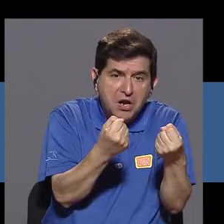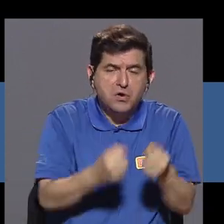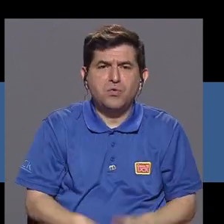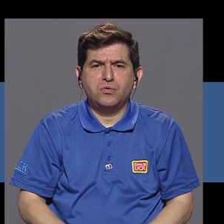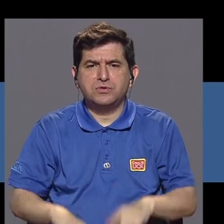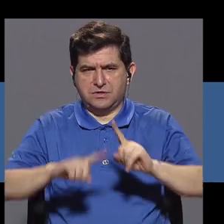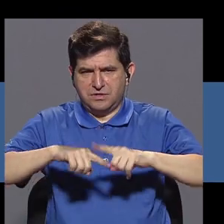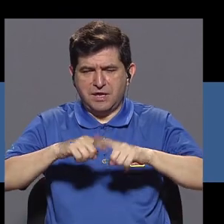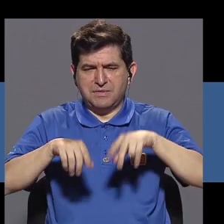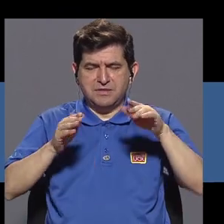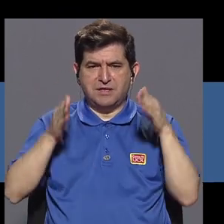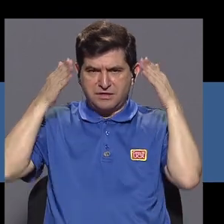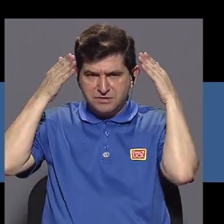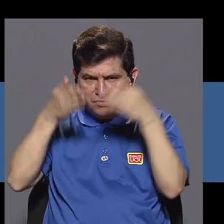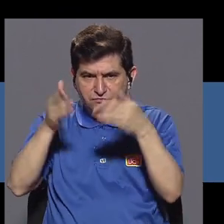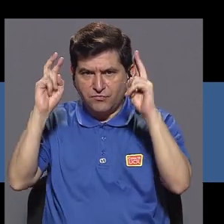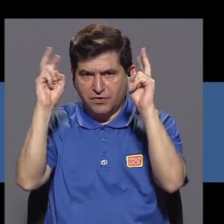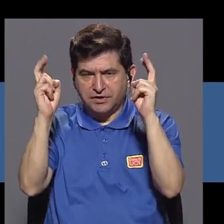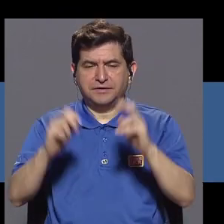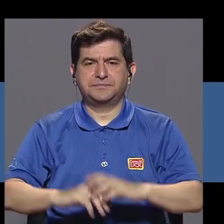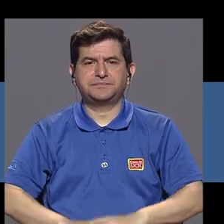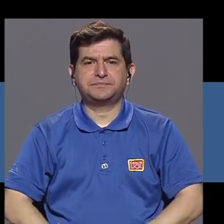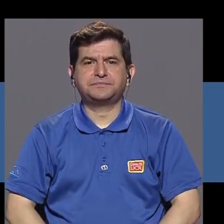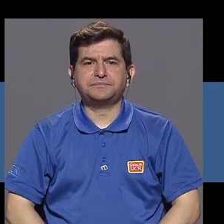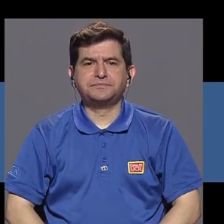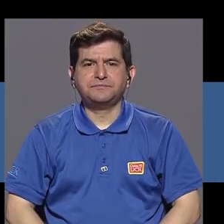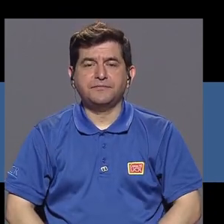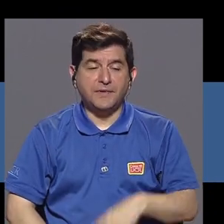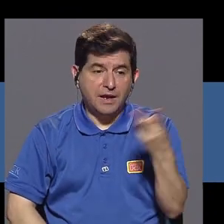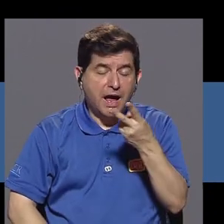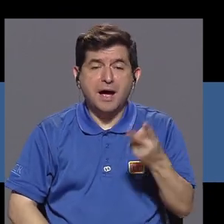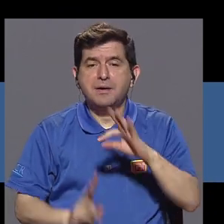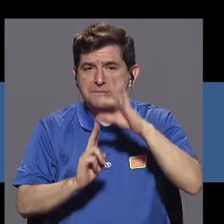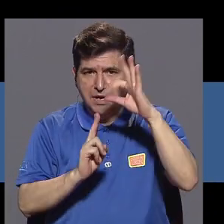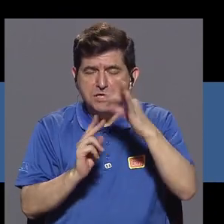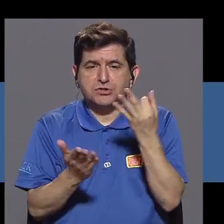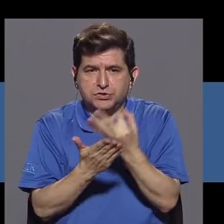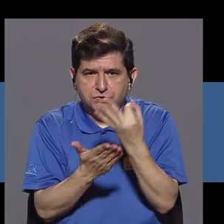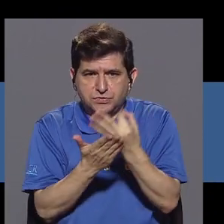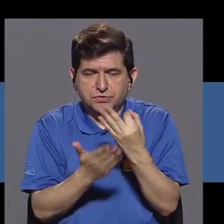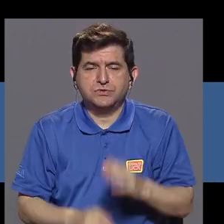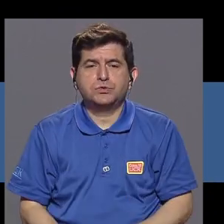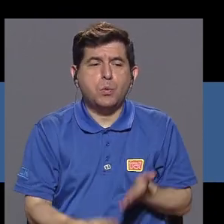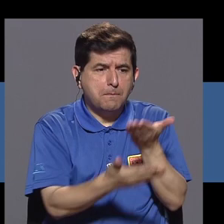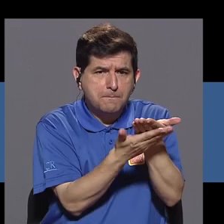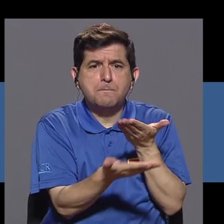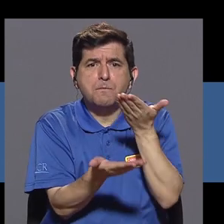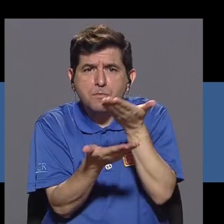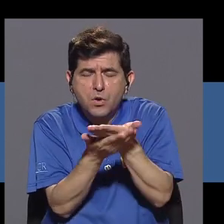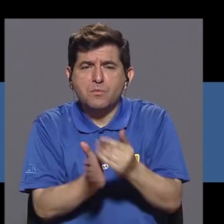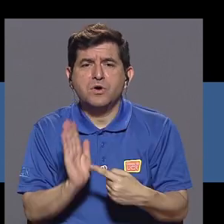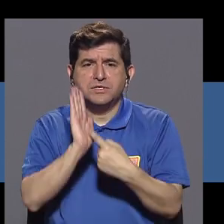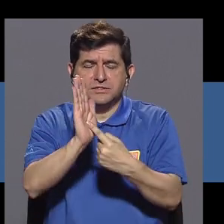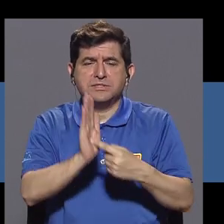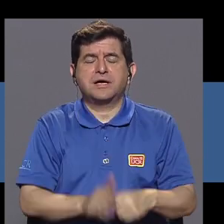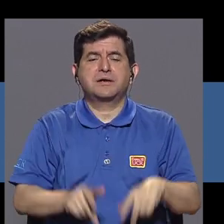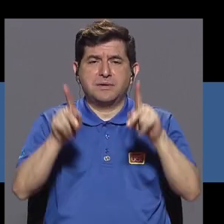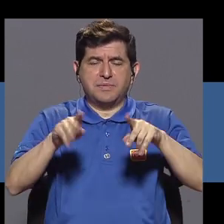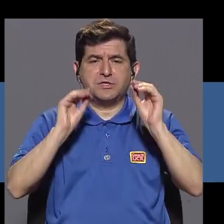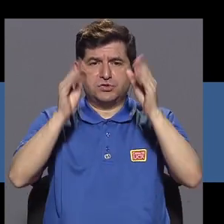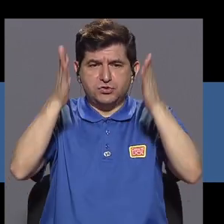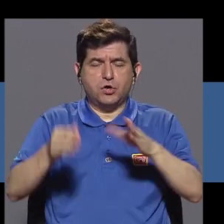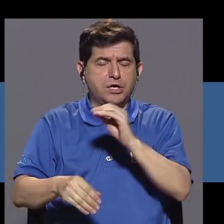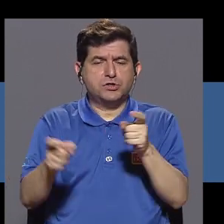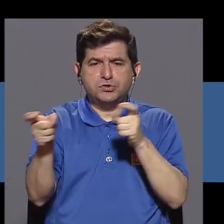de acuerdo al enfoque que se le vaya a dar sobre el tema. En ambas opciones de financiamiento, las propuestas pueden ser presentadas por docentes